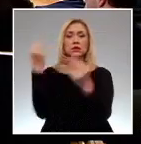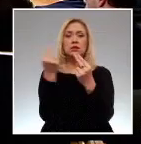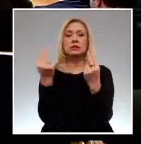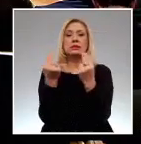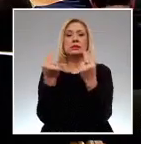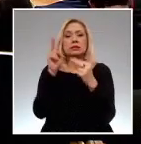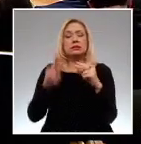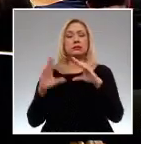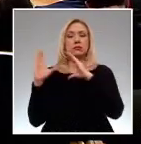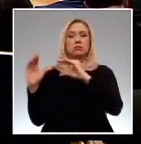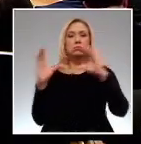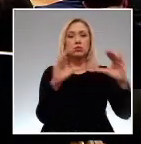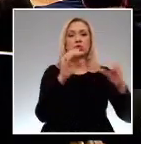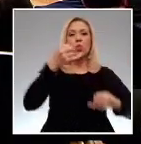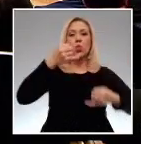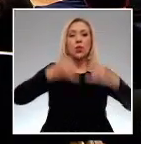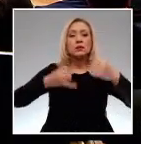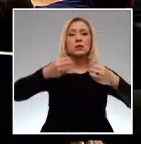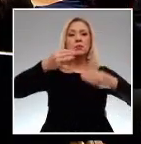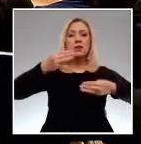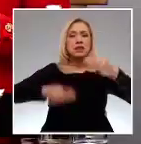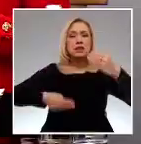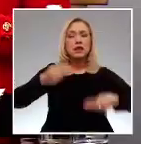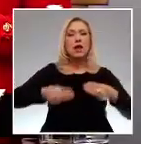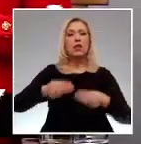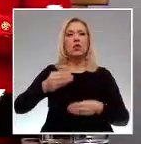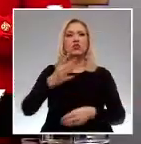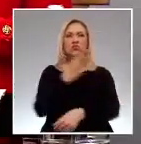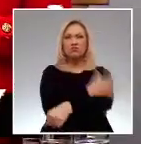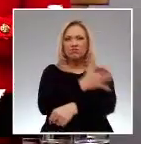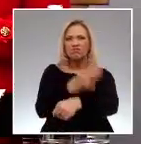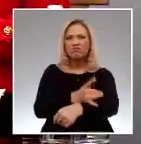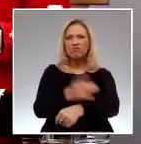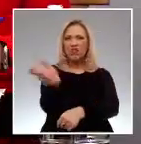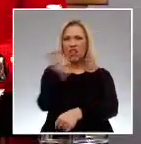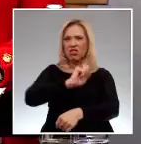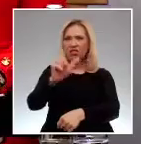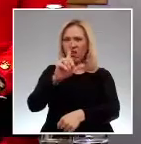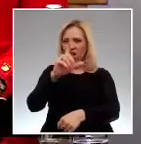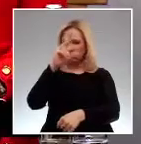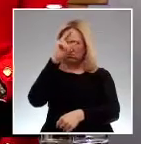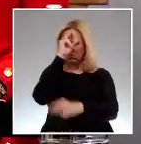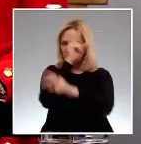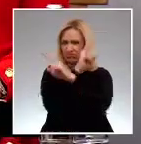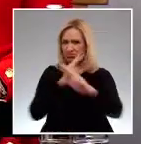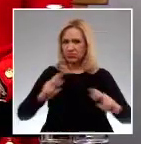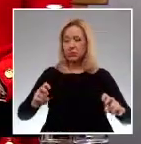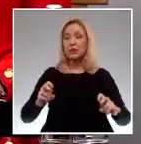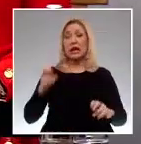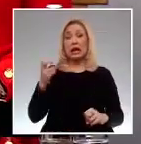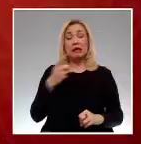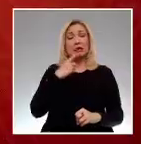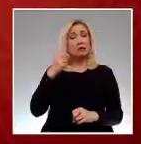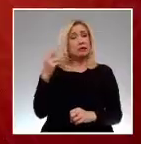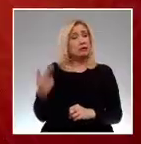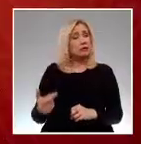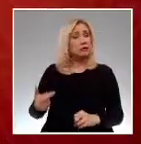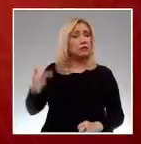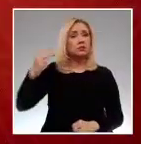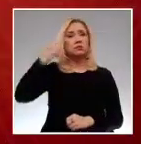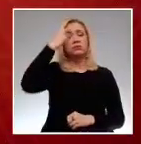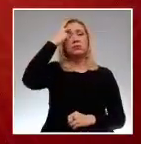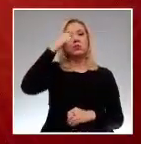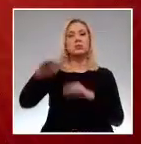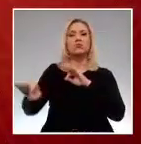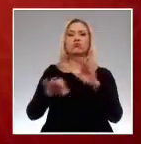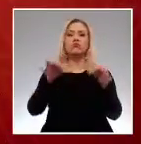jueces y magistrados, pues es el pilar de la independencia judicial, consideró el ministro Javier Lainez Potisek. Para mí esa es